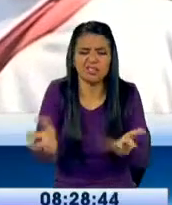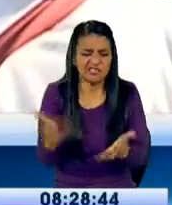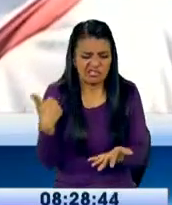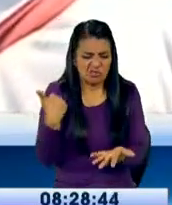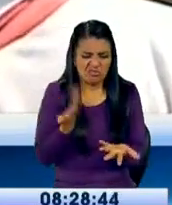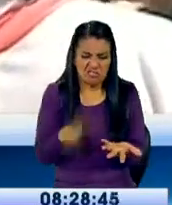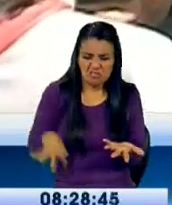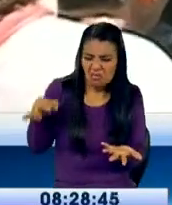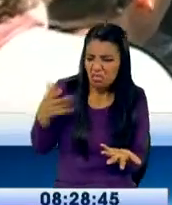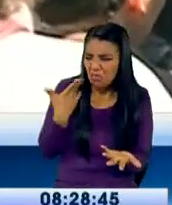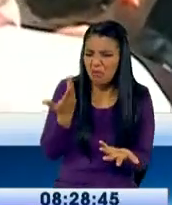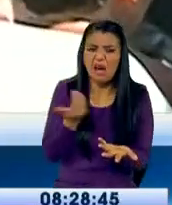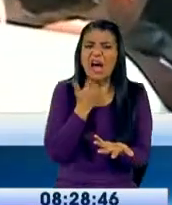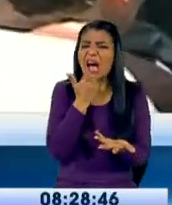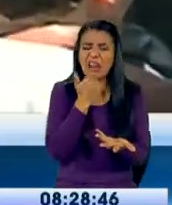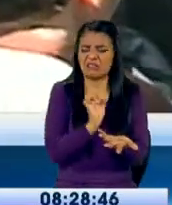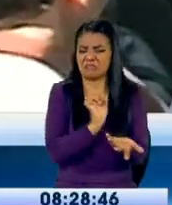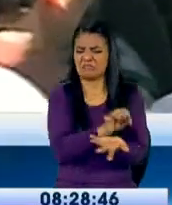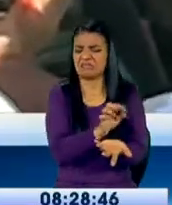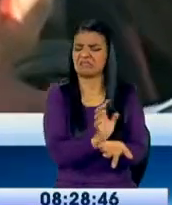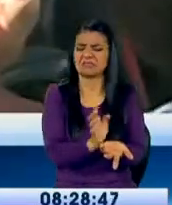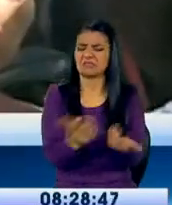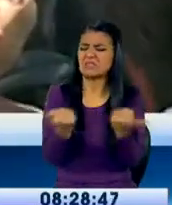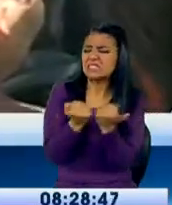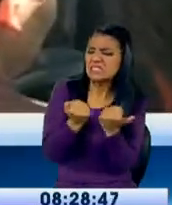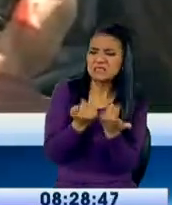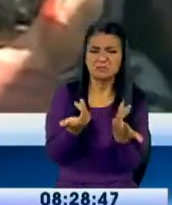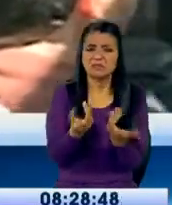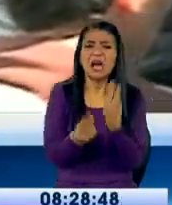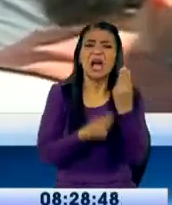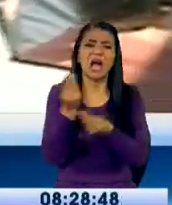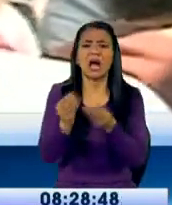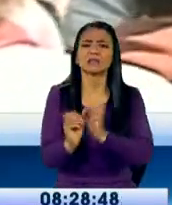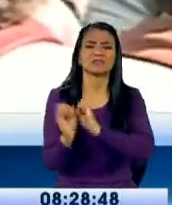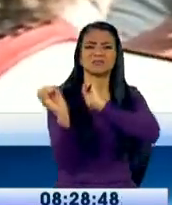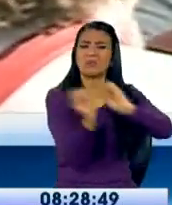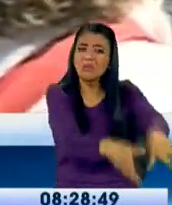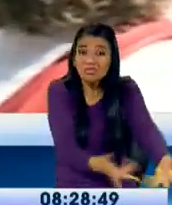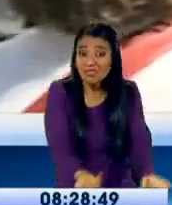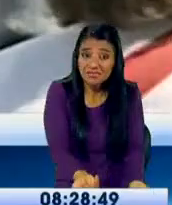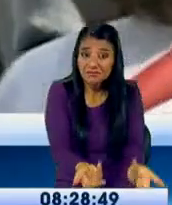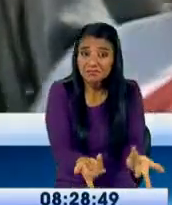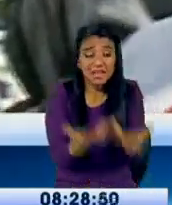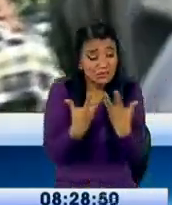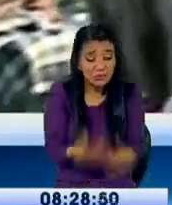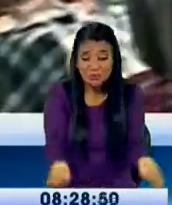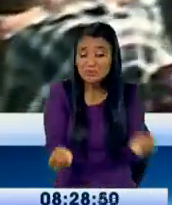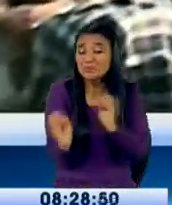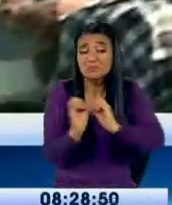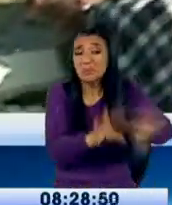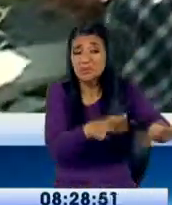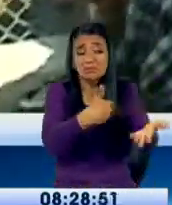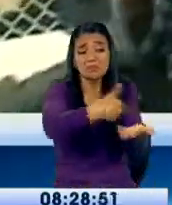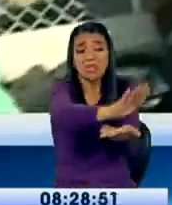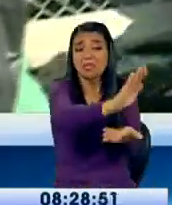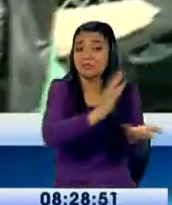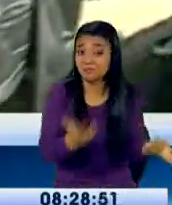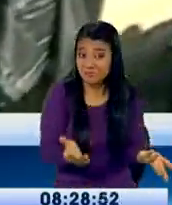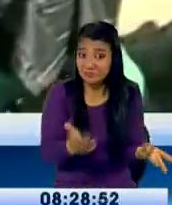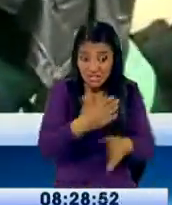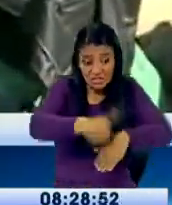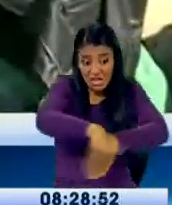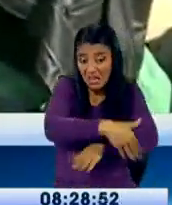no tienen una capacidad o en casa no tienen la posibilidad de mantenerlos, la solución más factible es echarlos a la